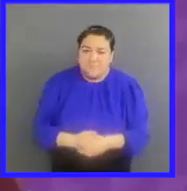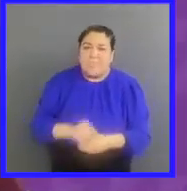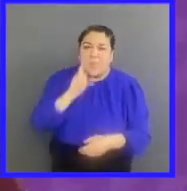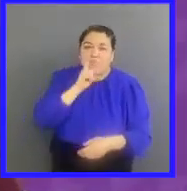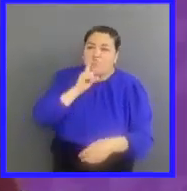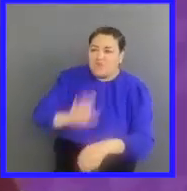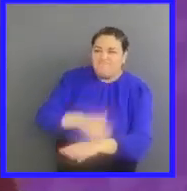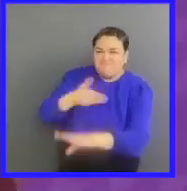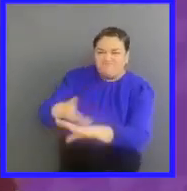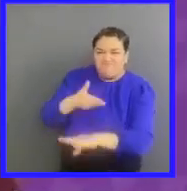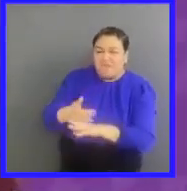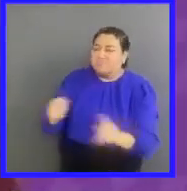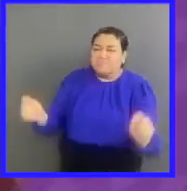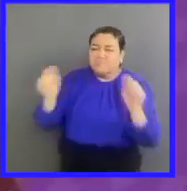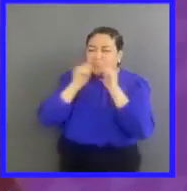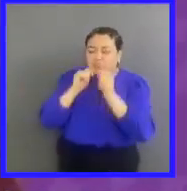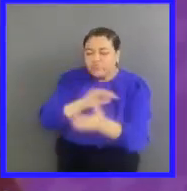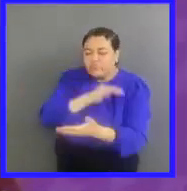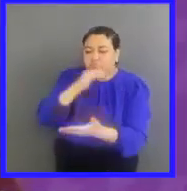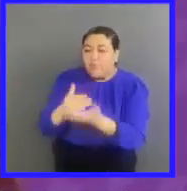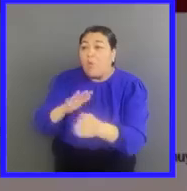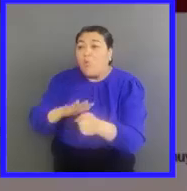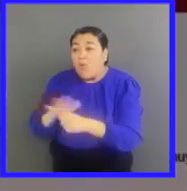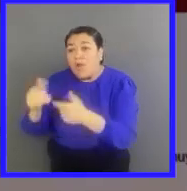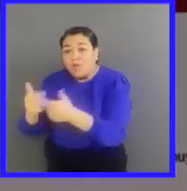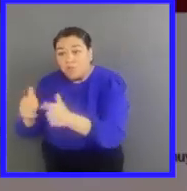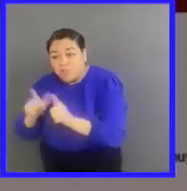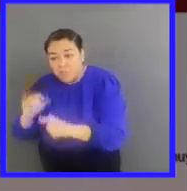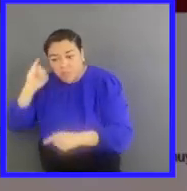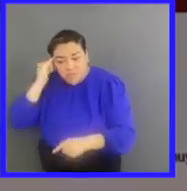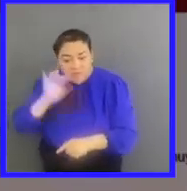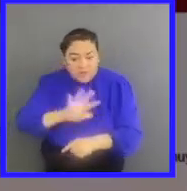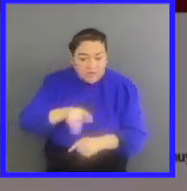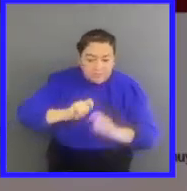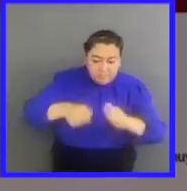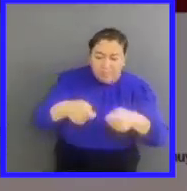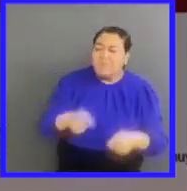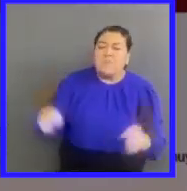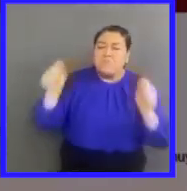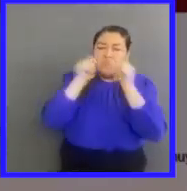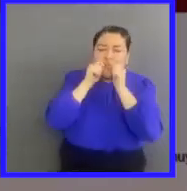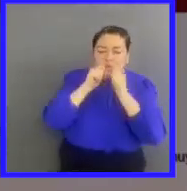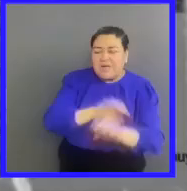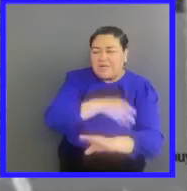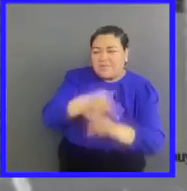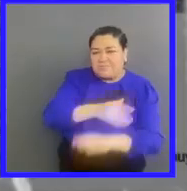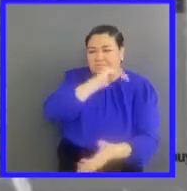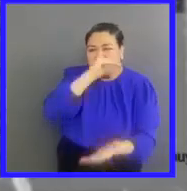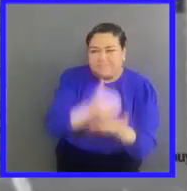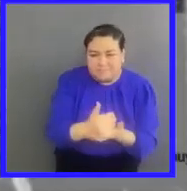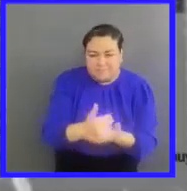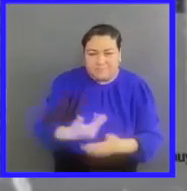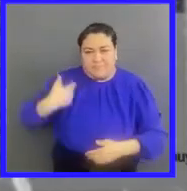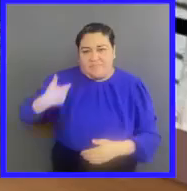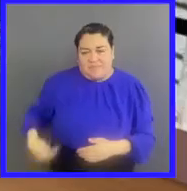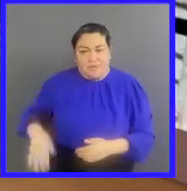de las comunidades o grupos a los que pertenezcan. Para Plural TV, Citlali